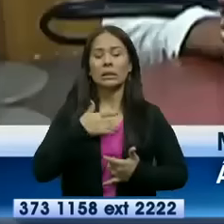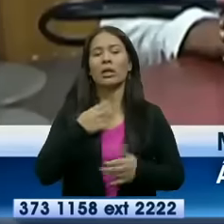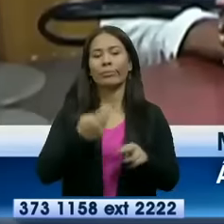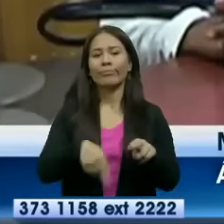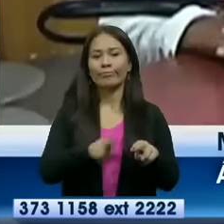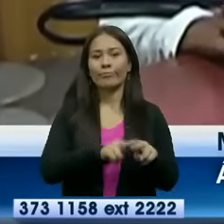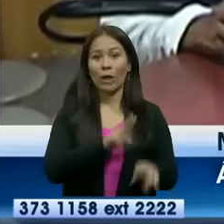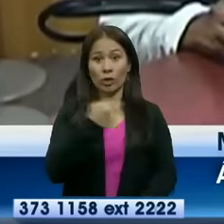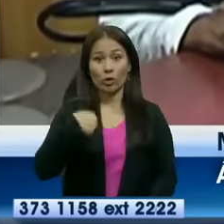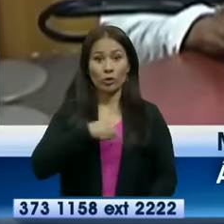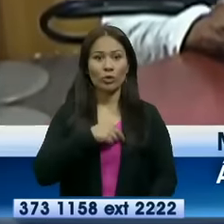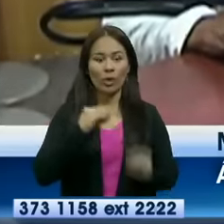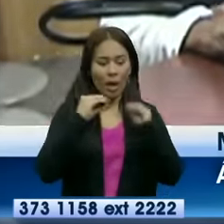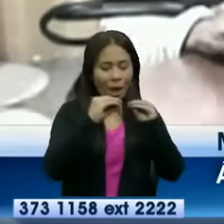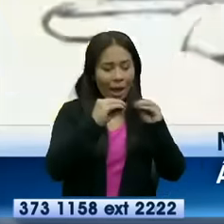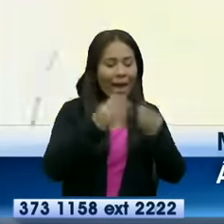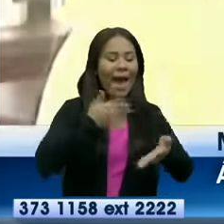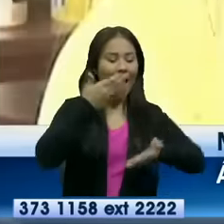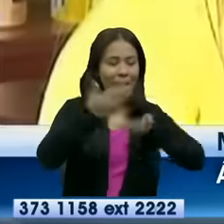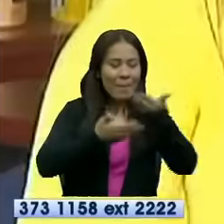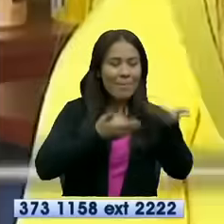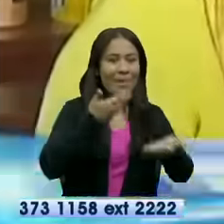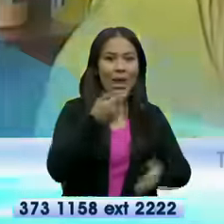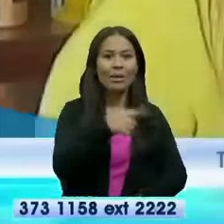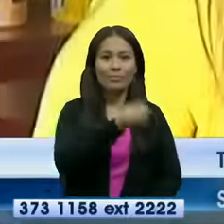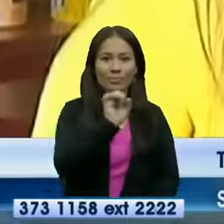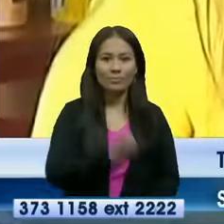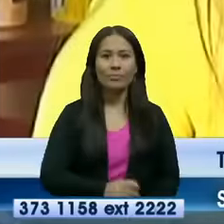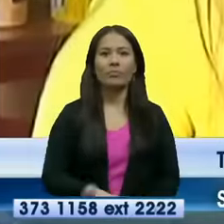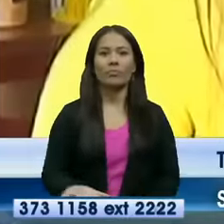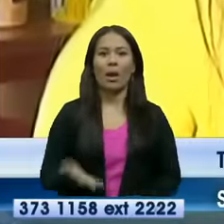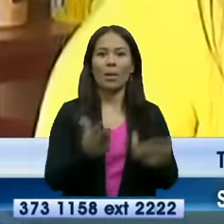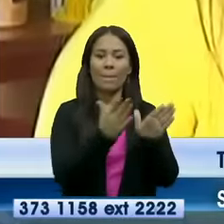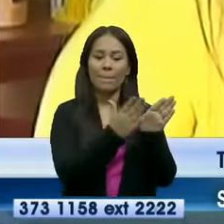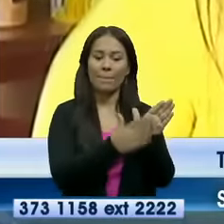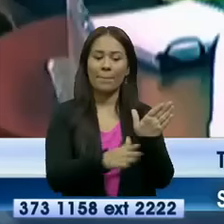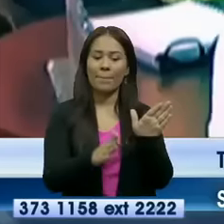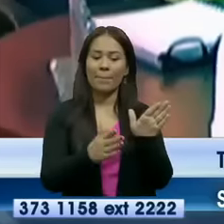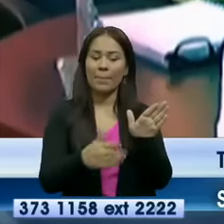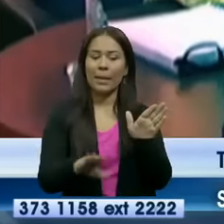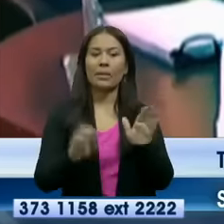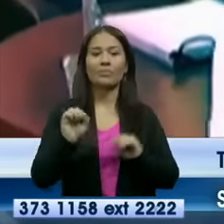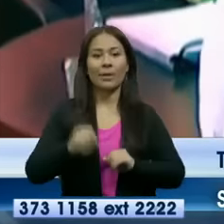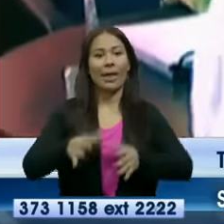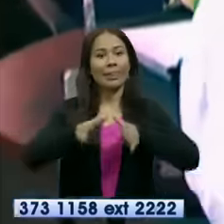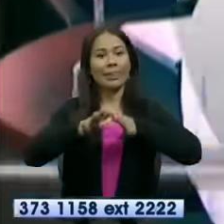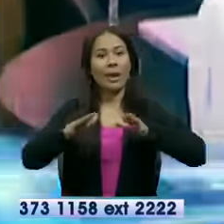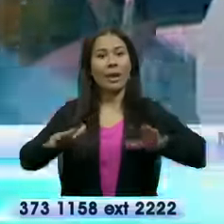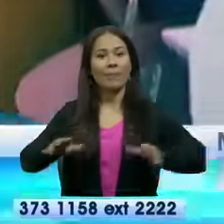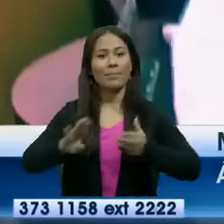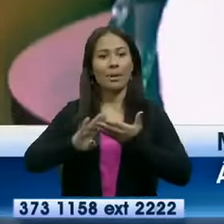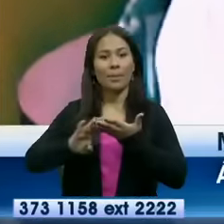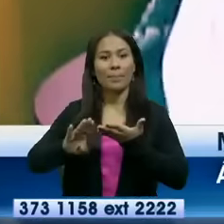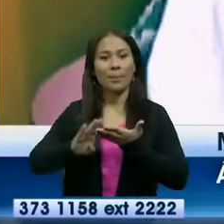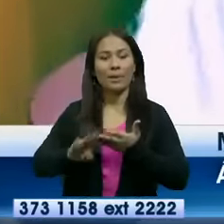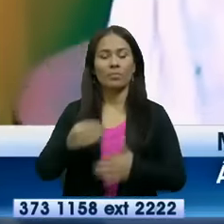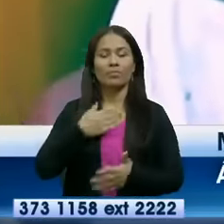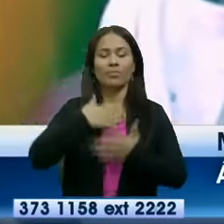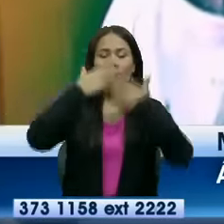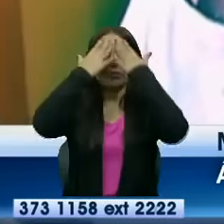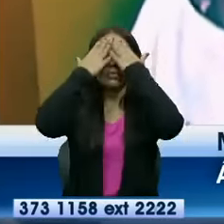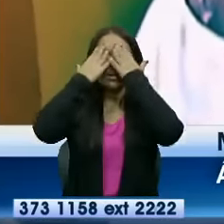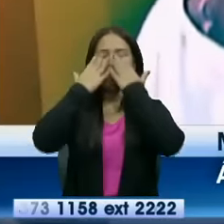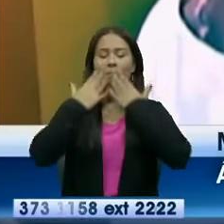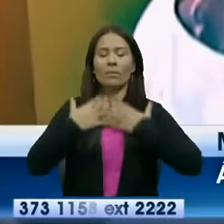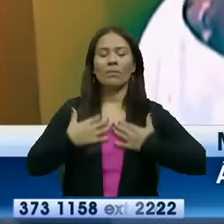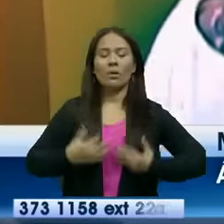el trabajo que le propuse hace un rato es hacer un plan de acción, la terapia del perdón. El hecho de poder sanar y de